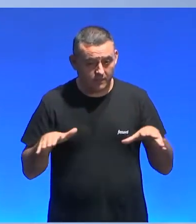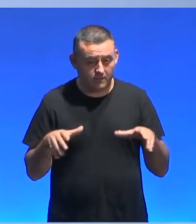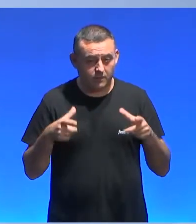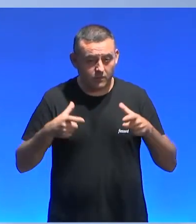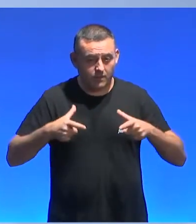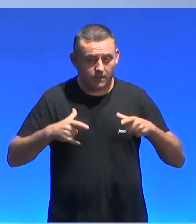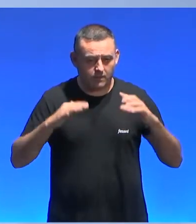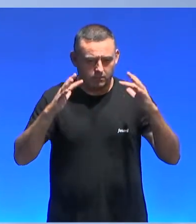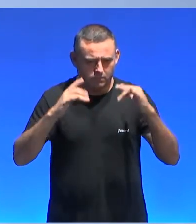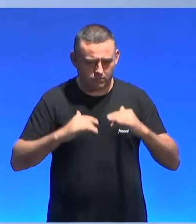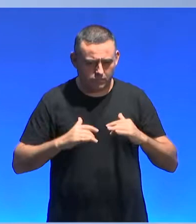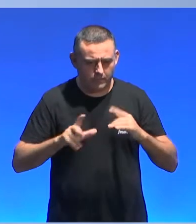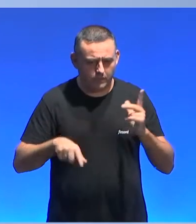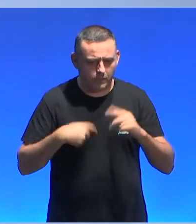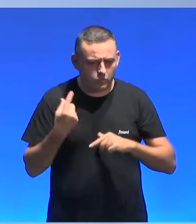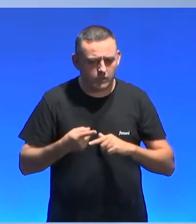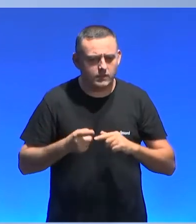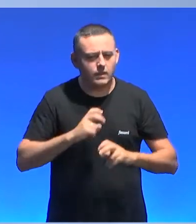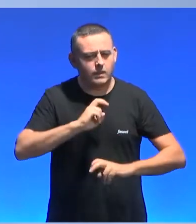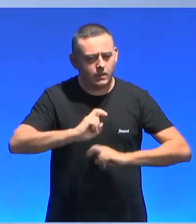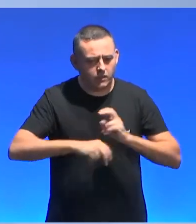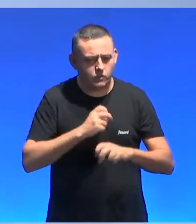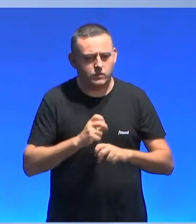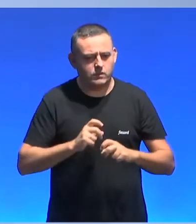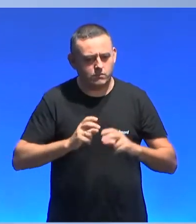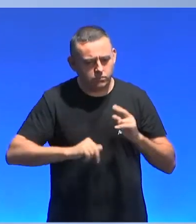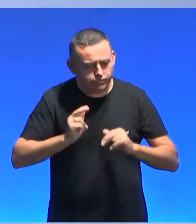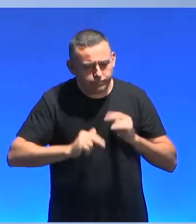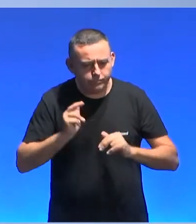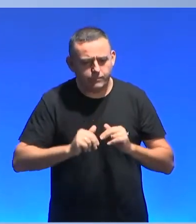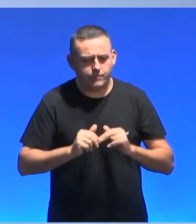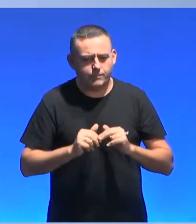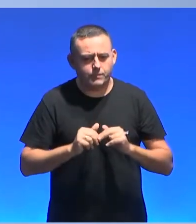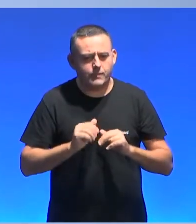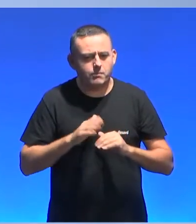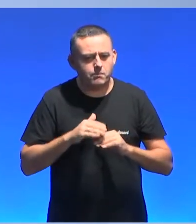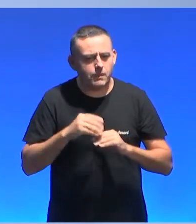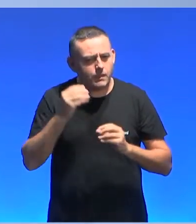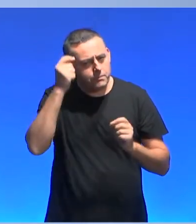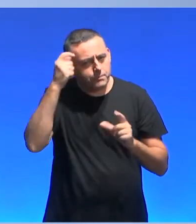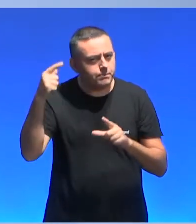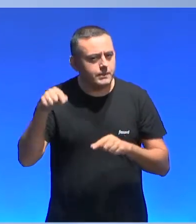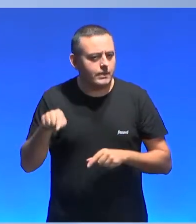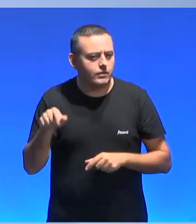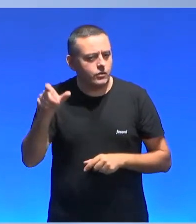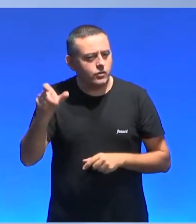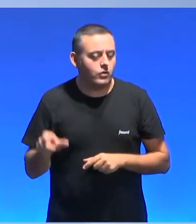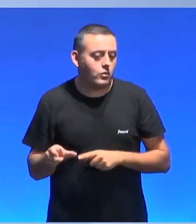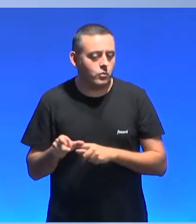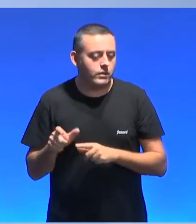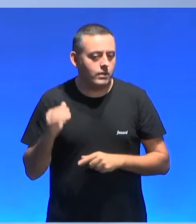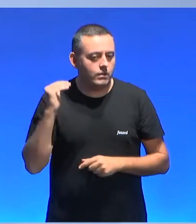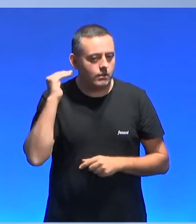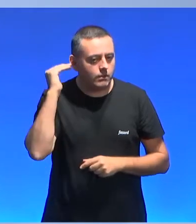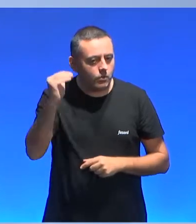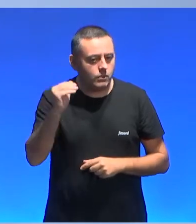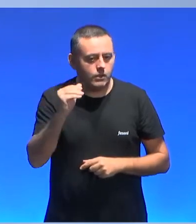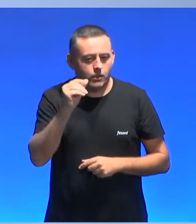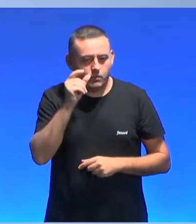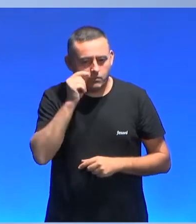todos. Alguien que nosotros definimos como un varón adulto trabajador.